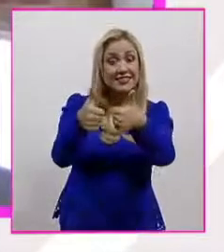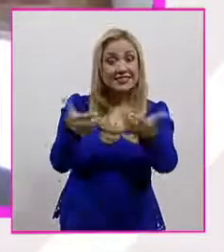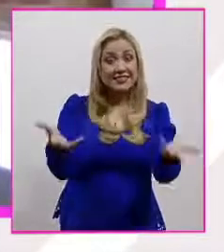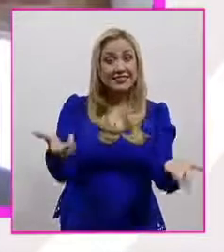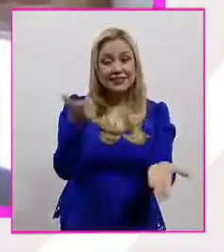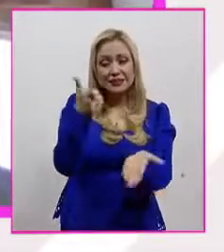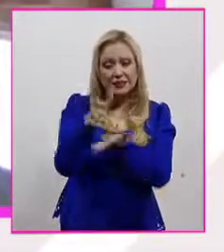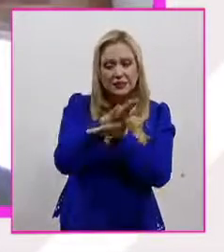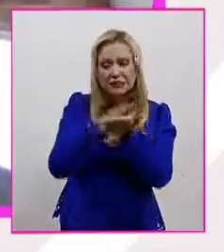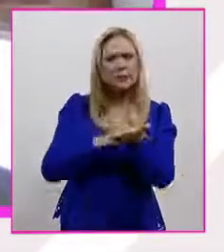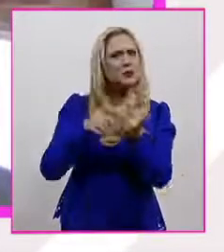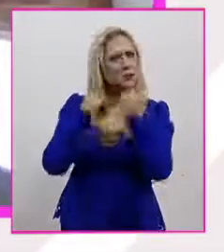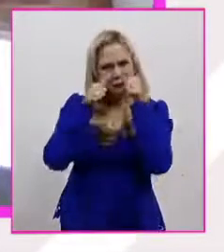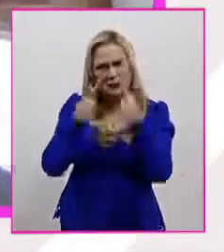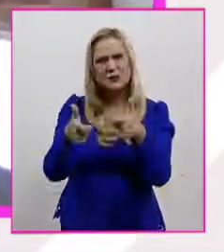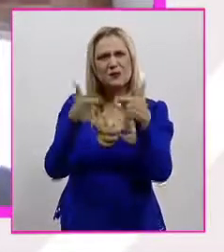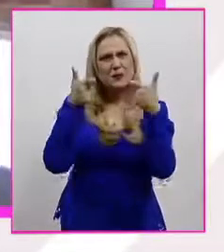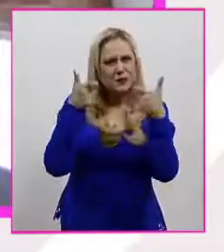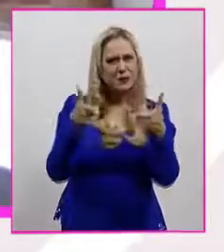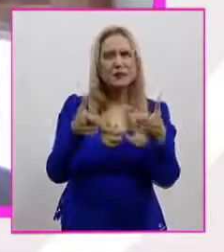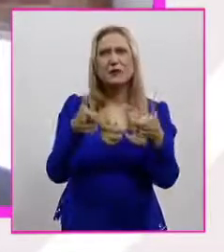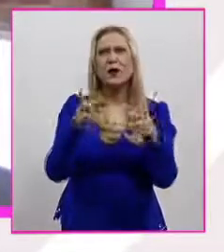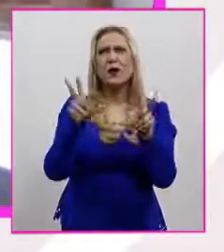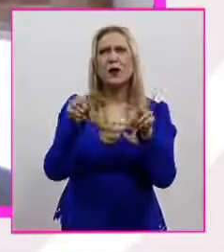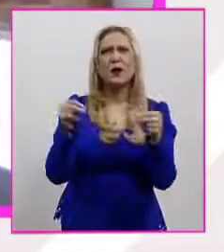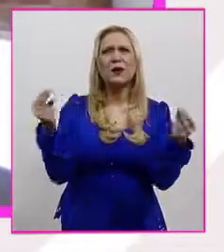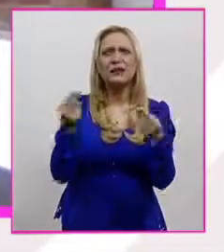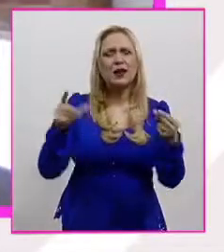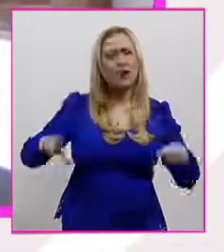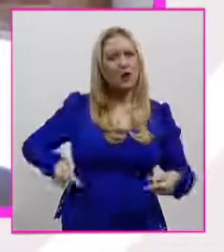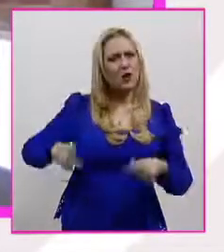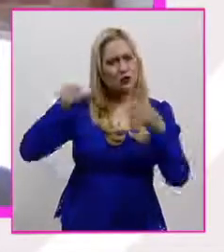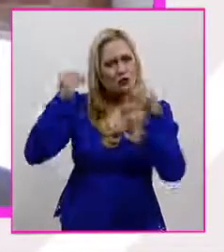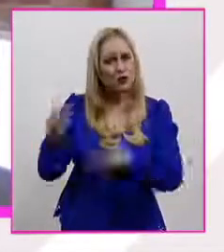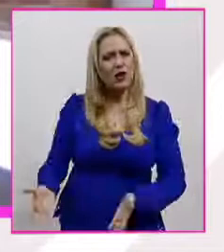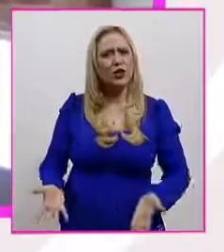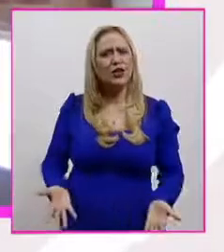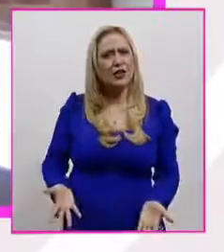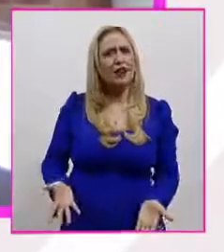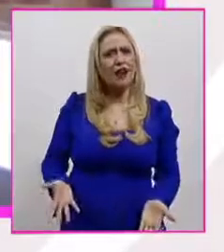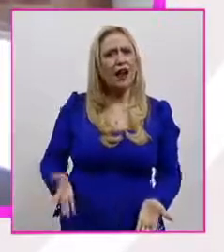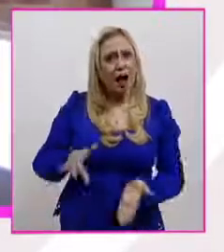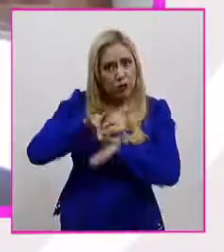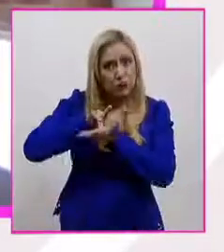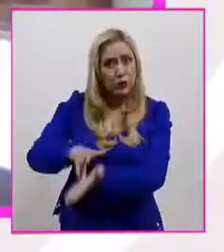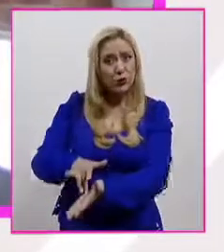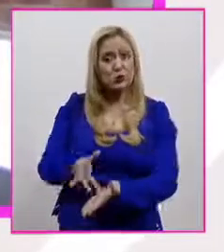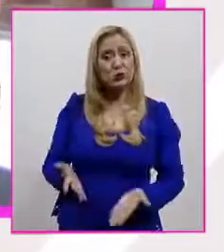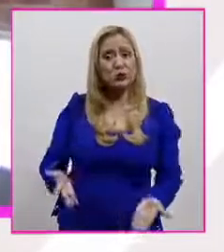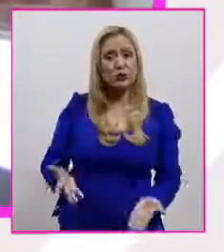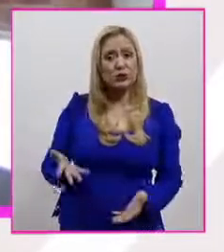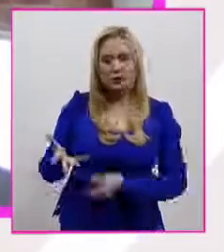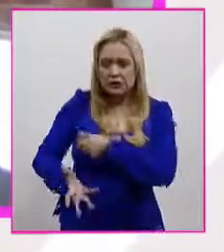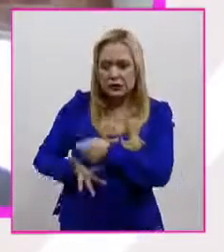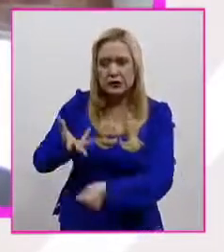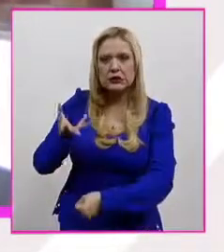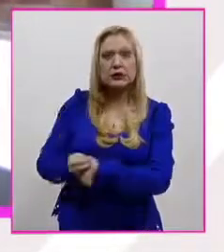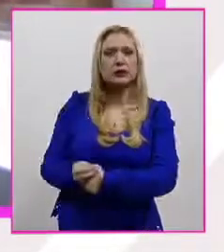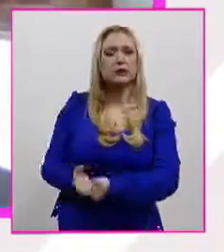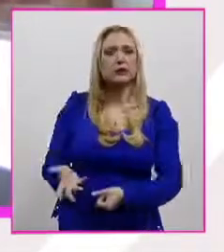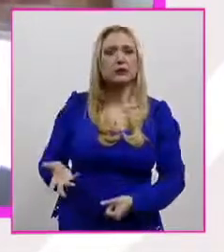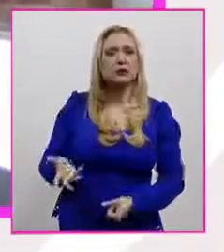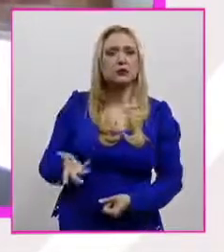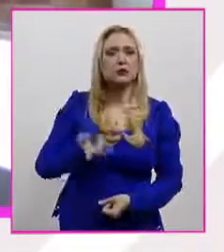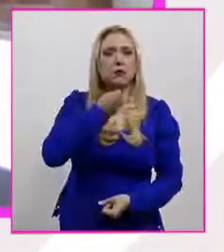de lanza de la política pública. ¿Por qué? Porque son justo programas pensados para subsanar los efectos de esta desigualdad de